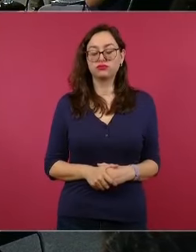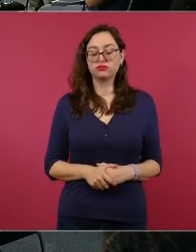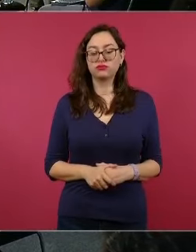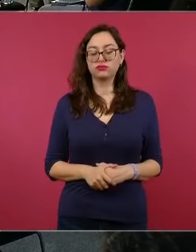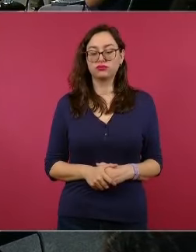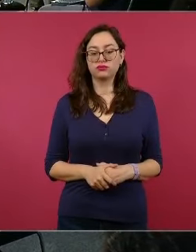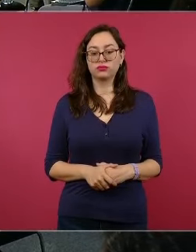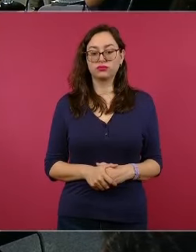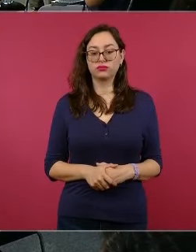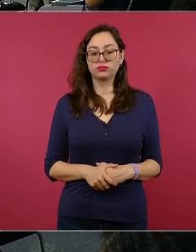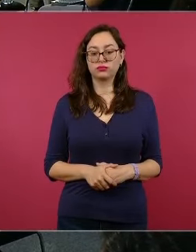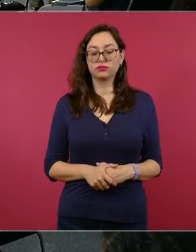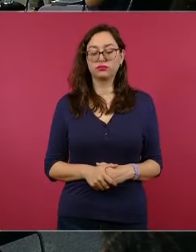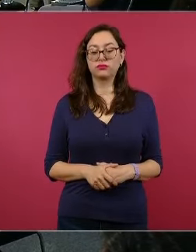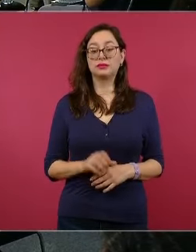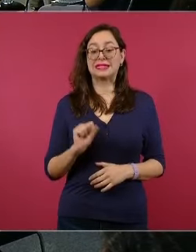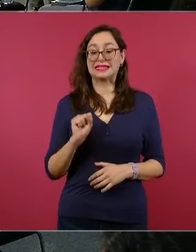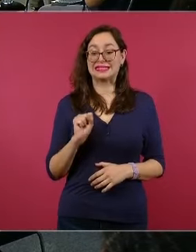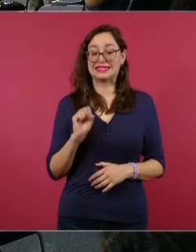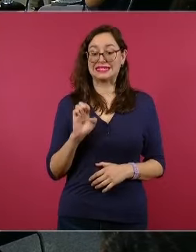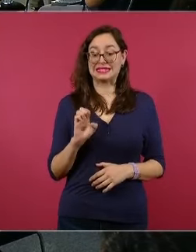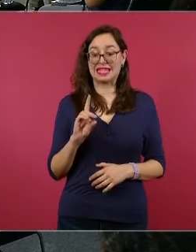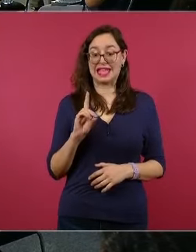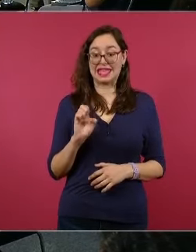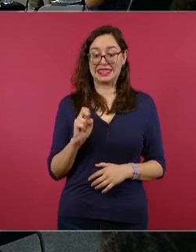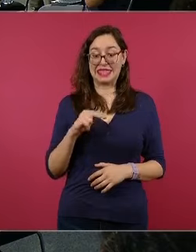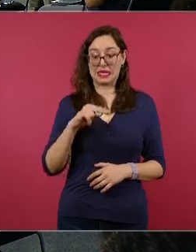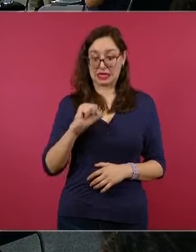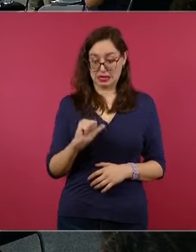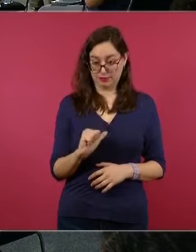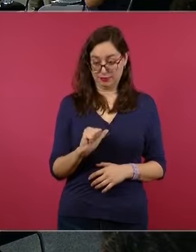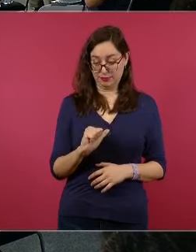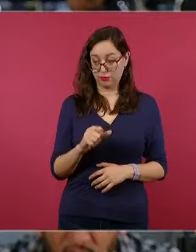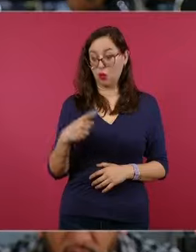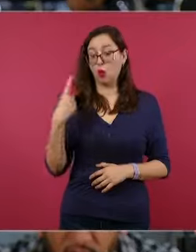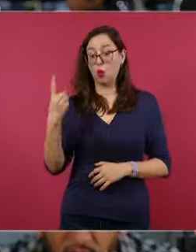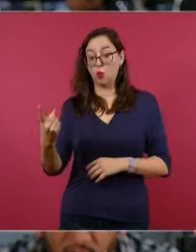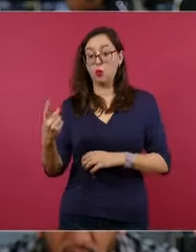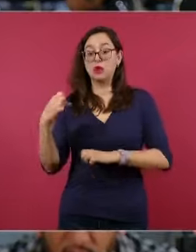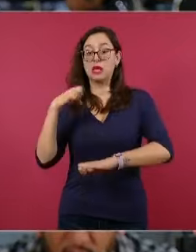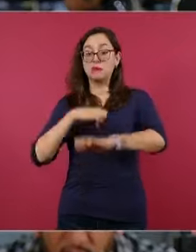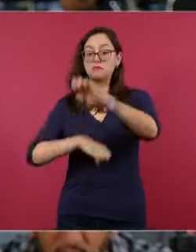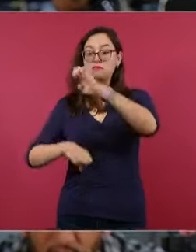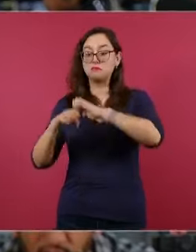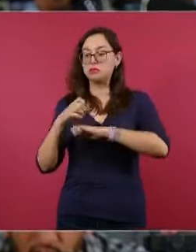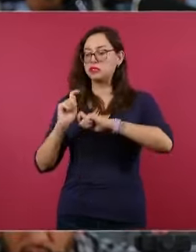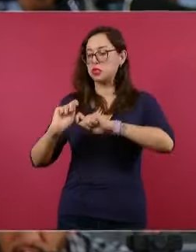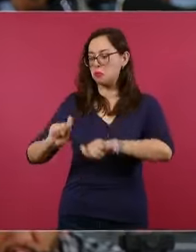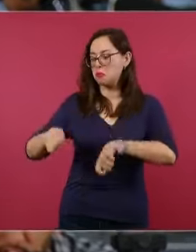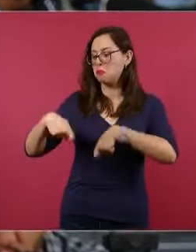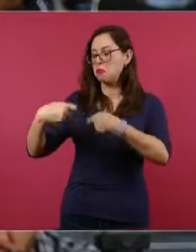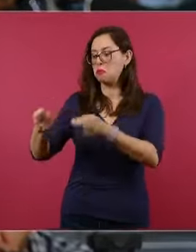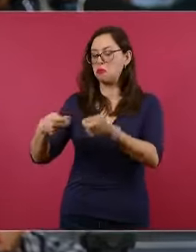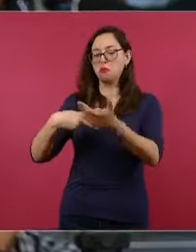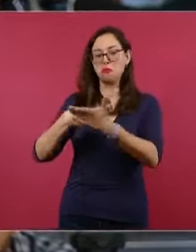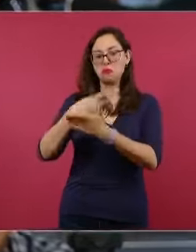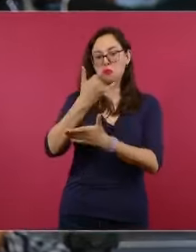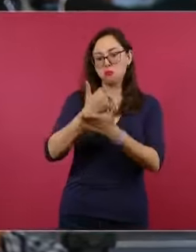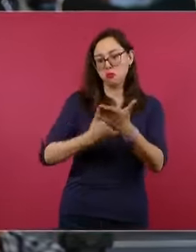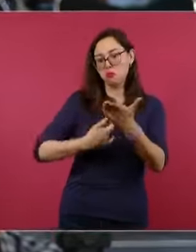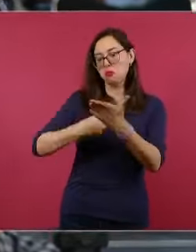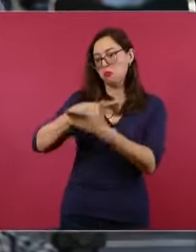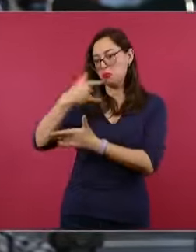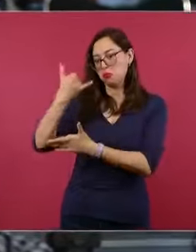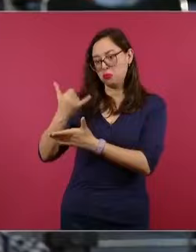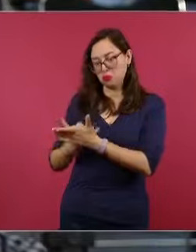invitó a una empresa y le dijo Pues eh Hazme estas cosas y le dio varios proyectos por varios